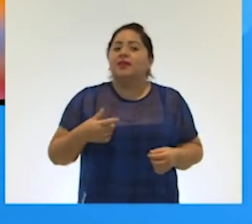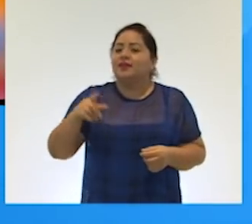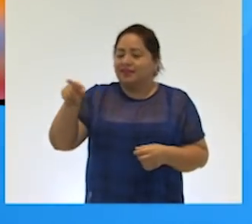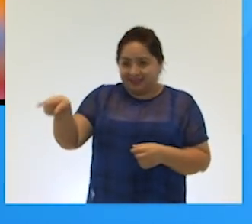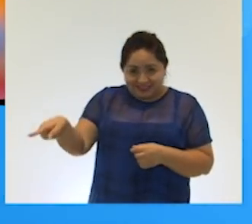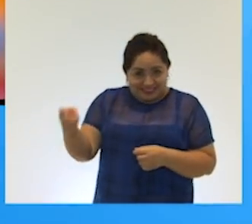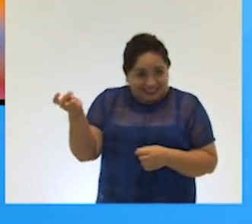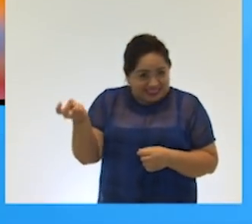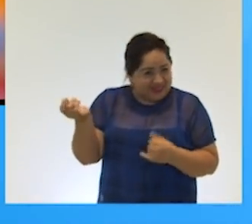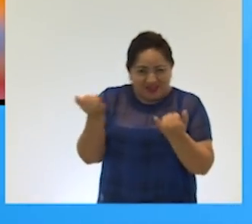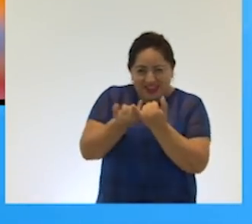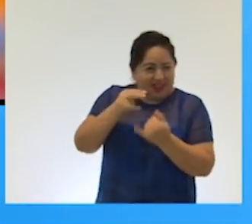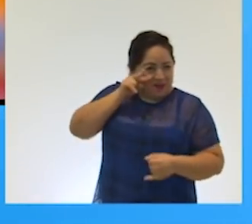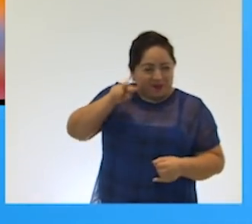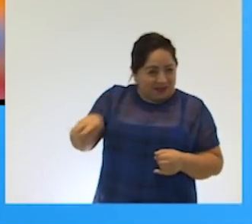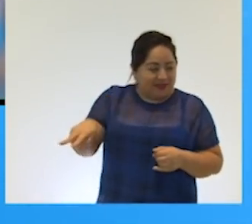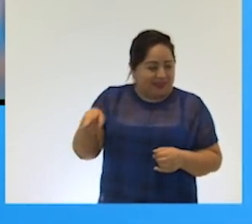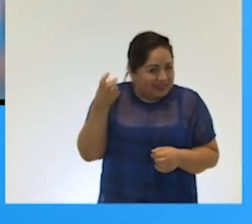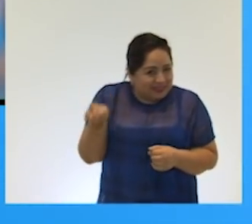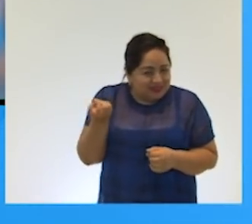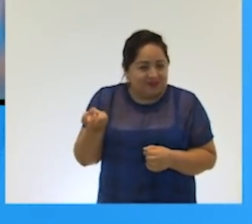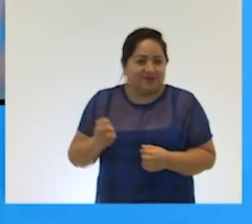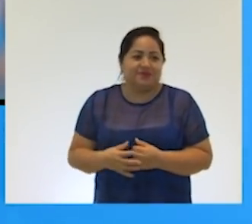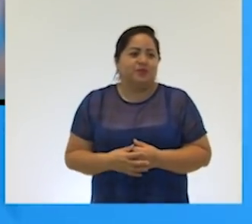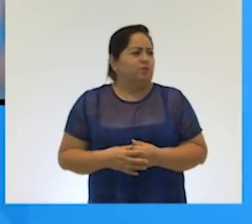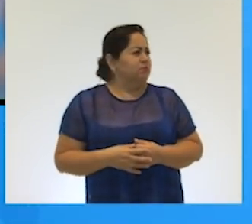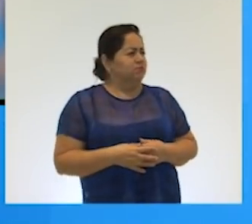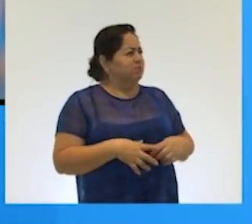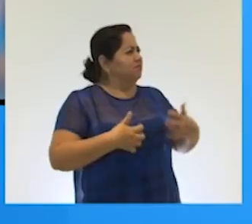A eso me refiero precisamente.